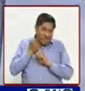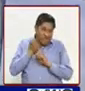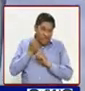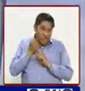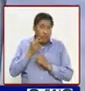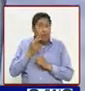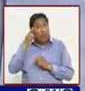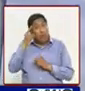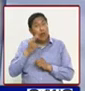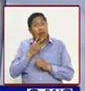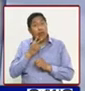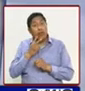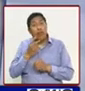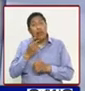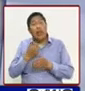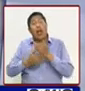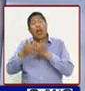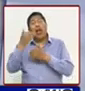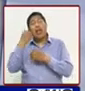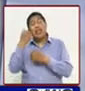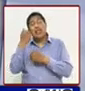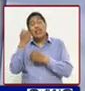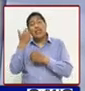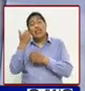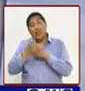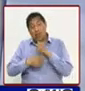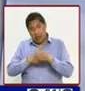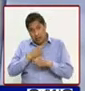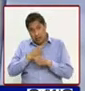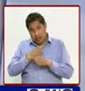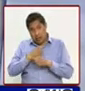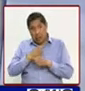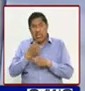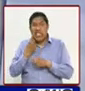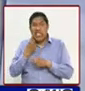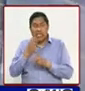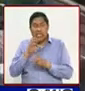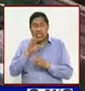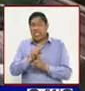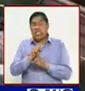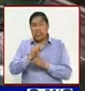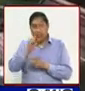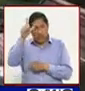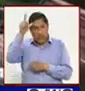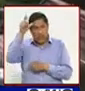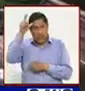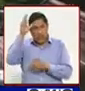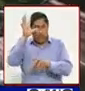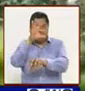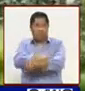sus 13 años. El agresor es su padrastro. El sujeto ya fue aprehendido.